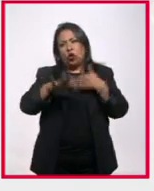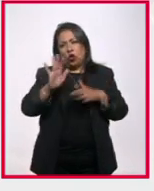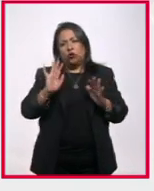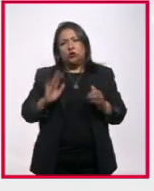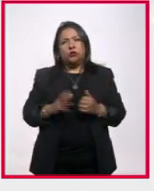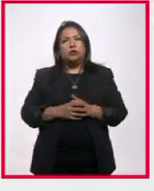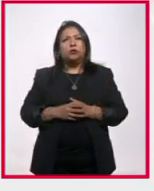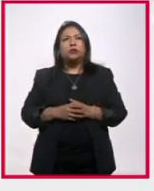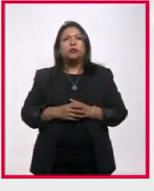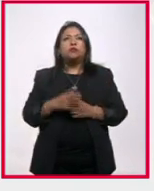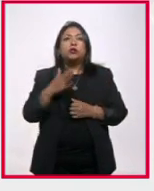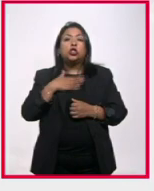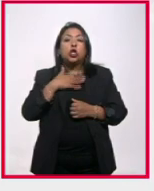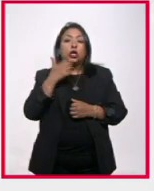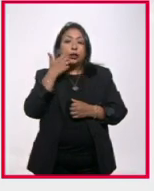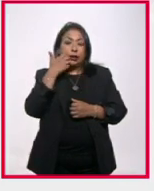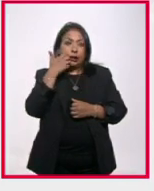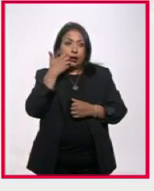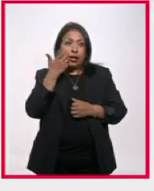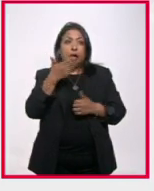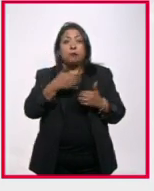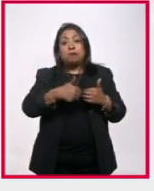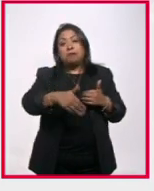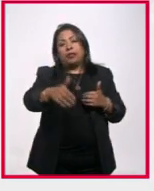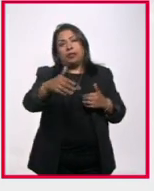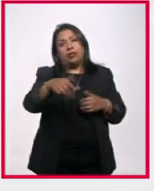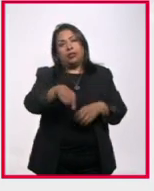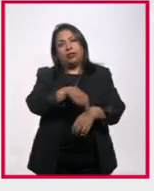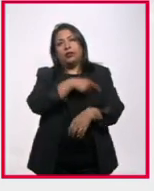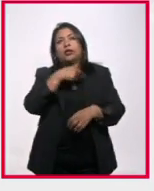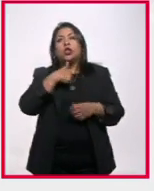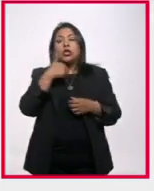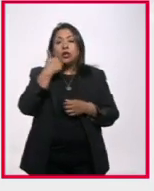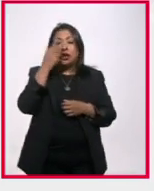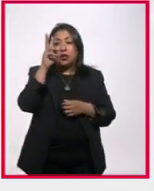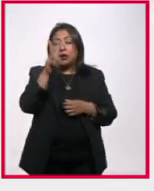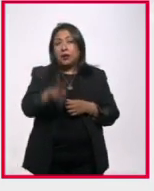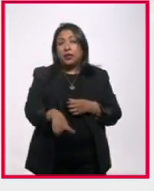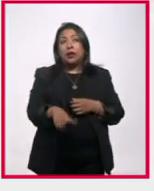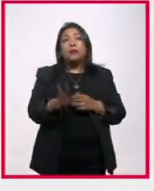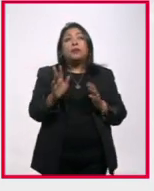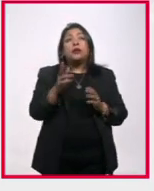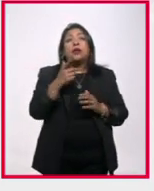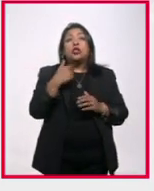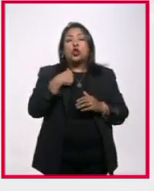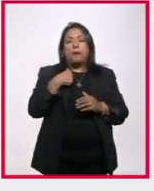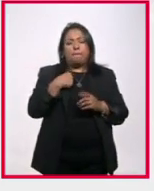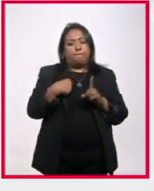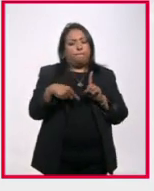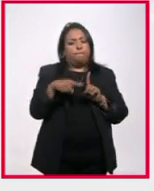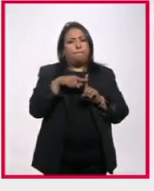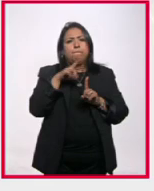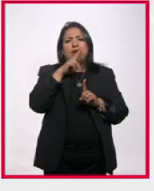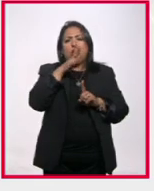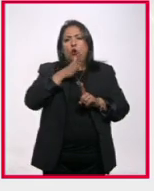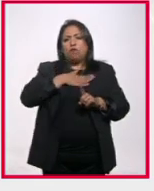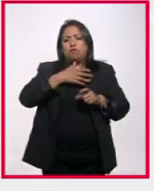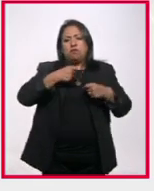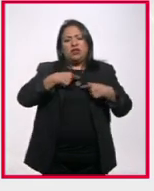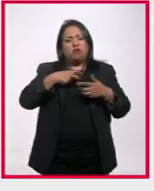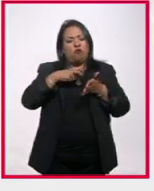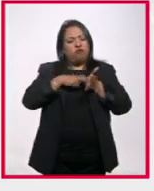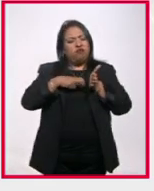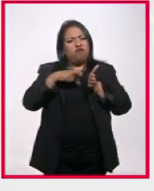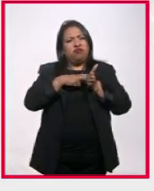abarcar. Yo procuro, y me voy a alargar, perdón, yo procuro ser una mejor versión de mí mismo